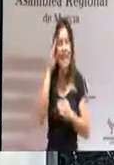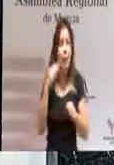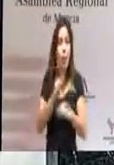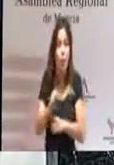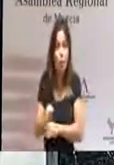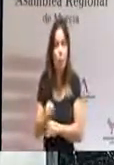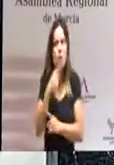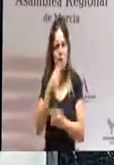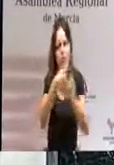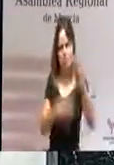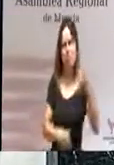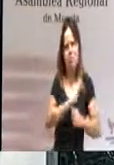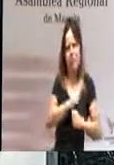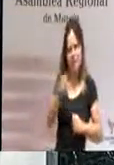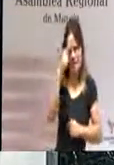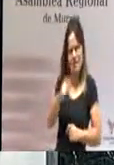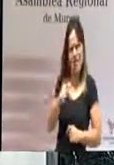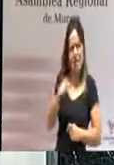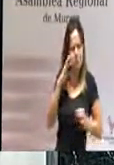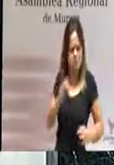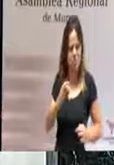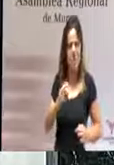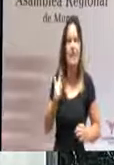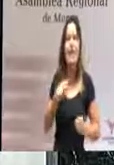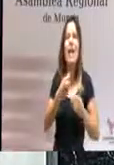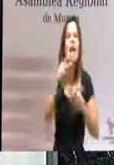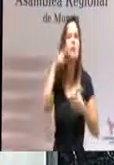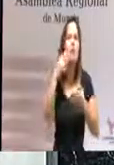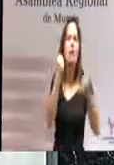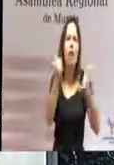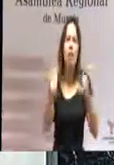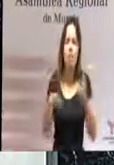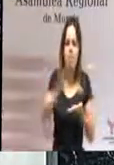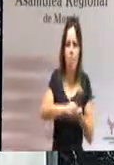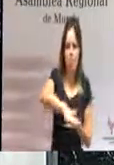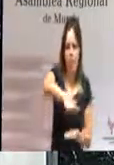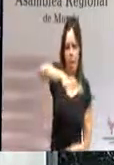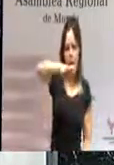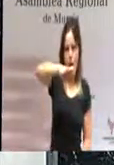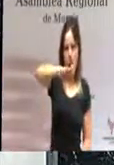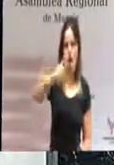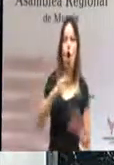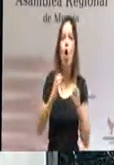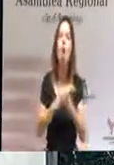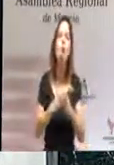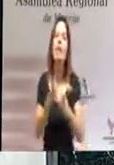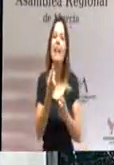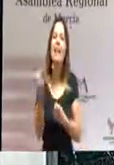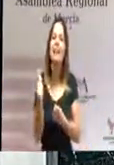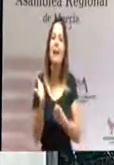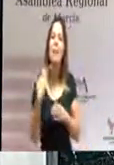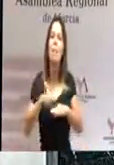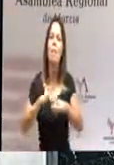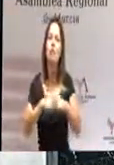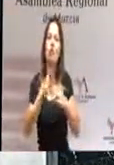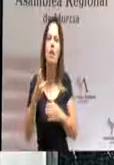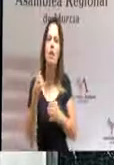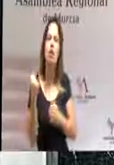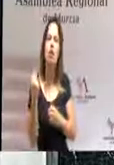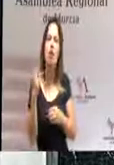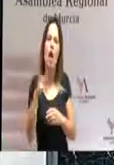lo sabe, es consciente de ello y los expedientes se siguen amontonando. La comunidad debe inyectar por lo menos 300 millones de